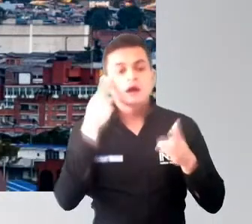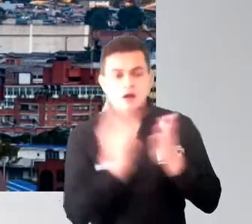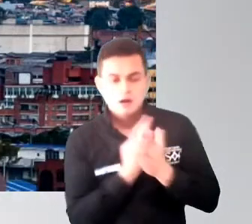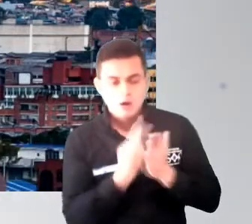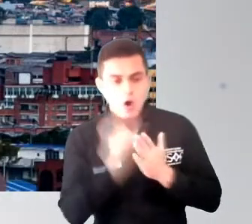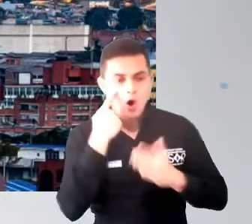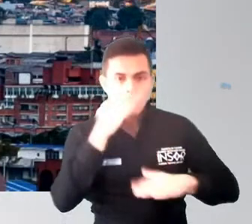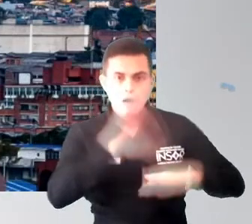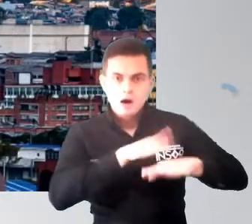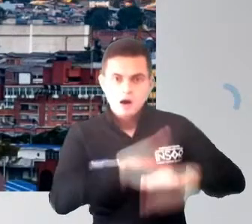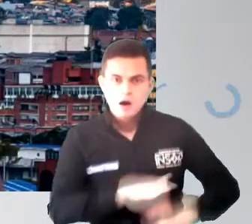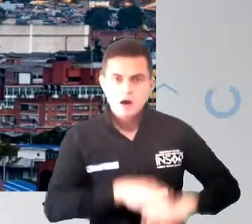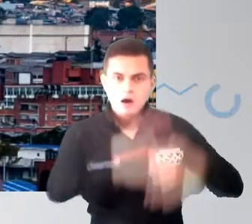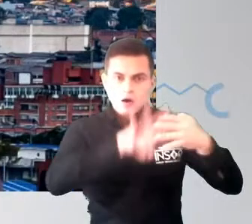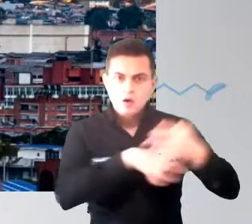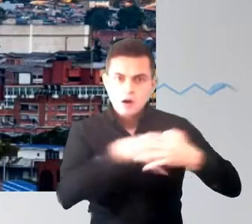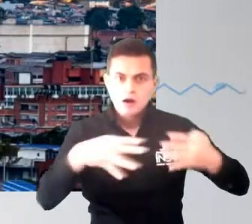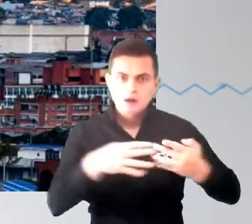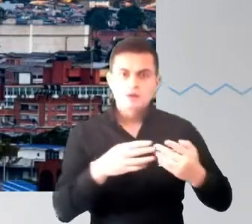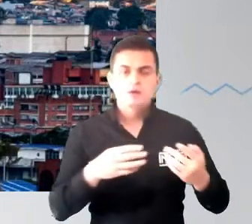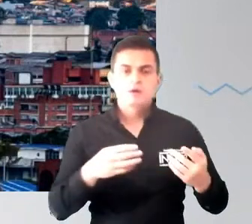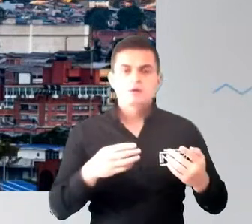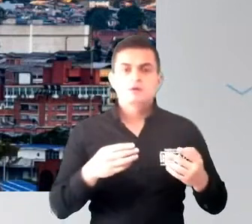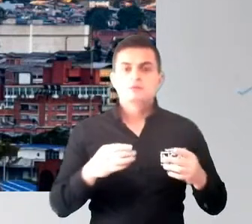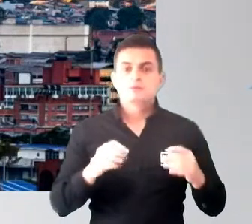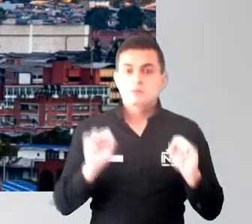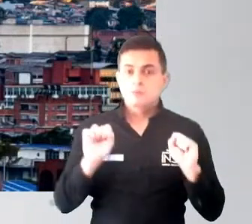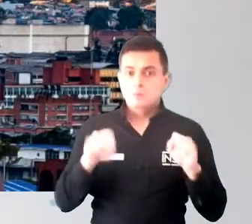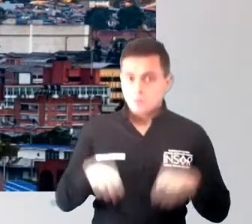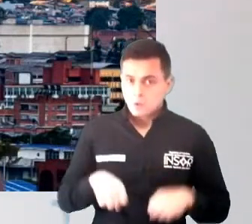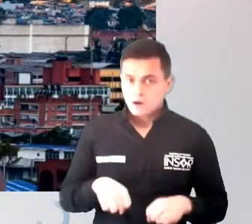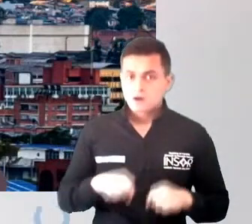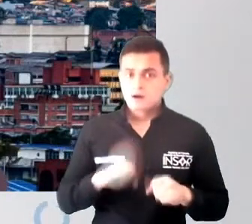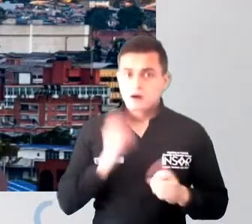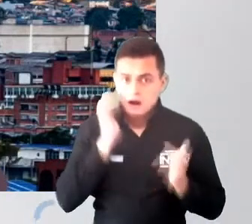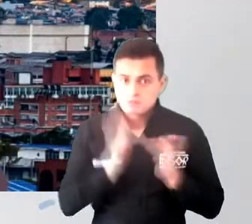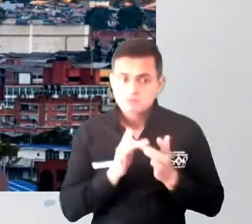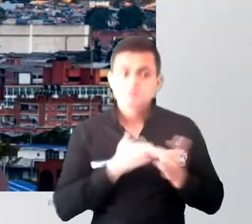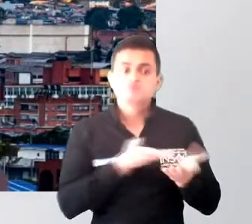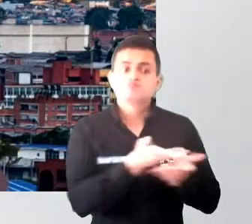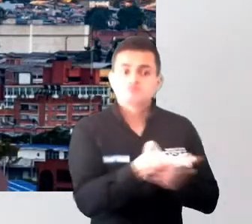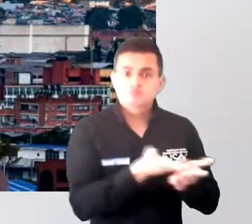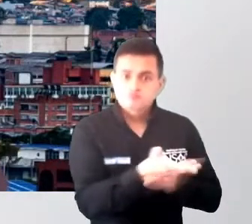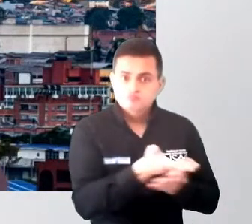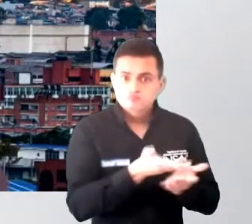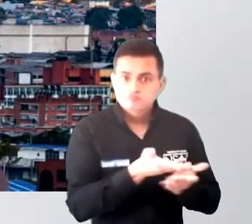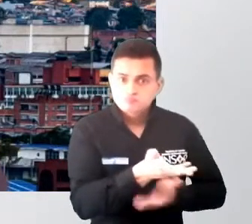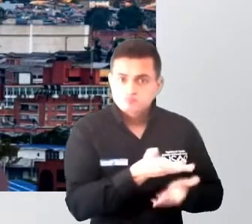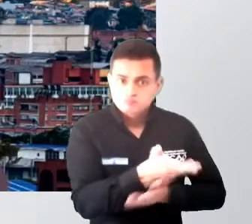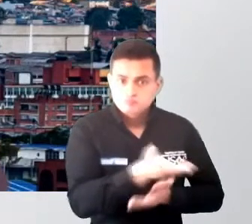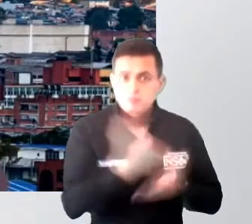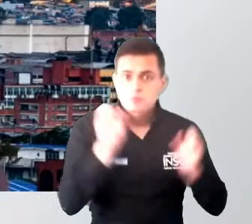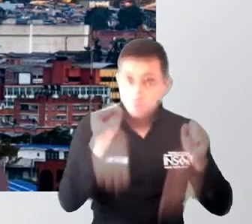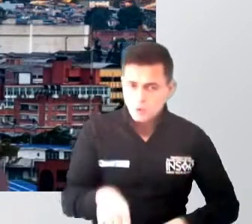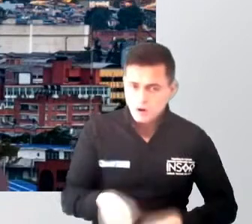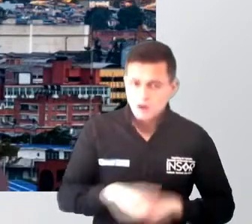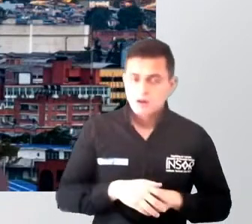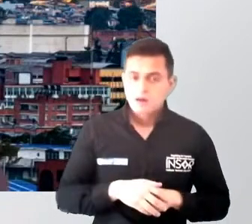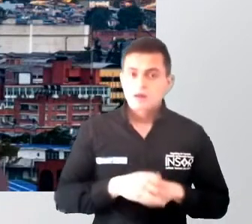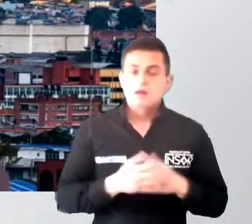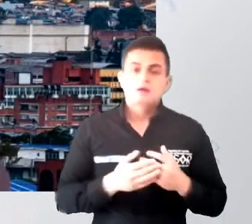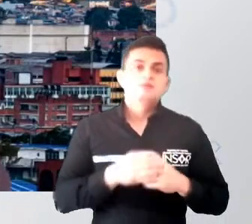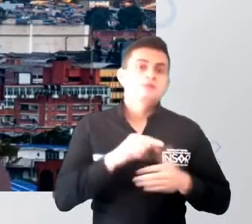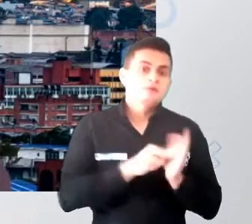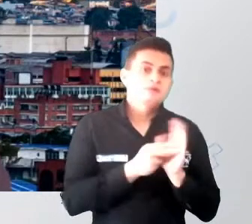tener espacios de interacción que algunos son en la hora de clase y otros son fuera de la hora de